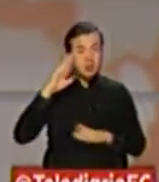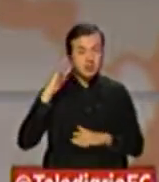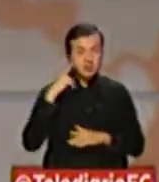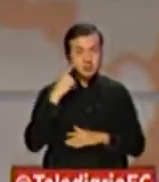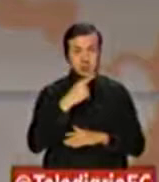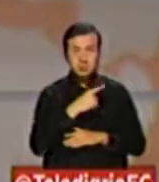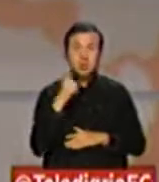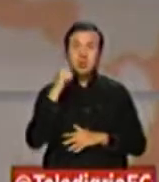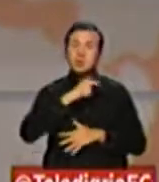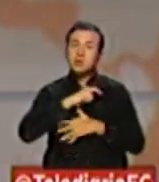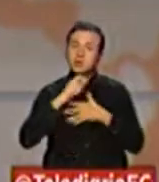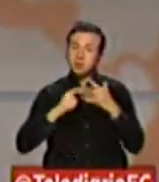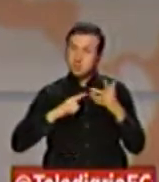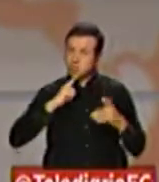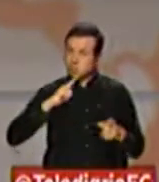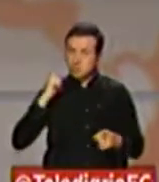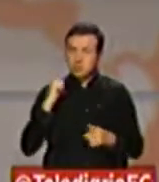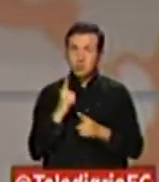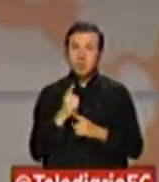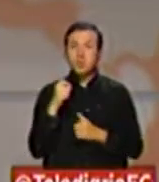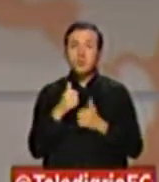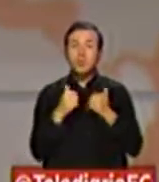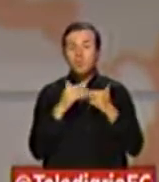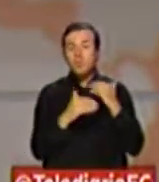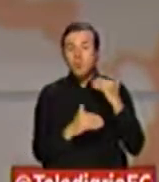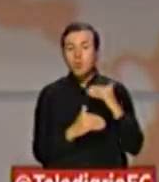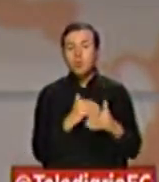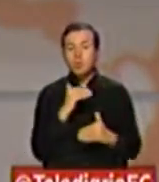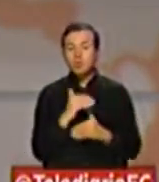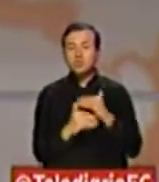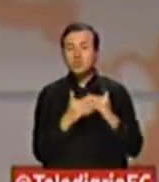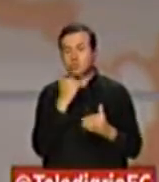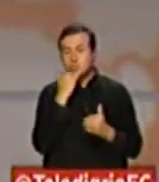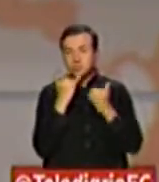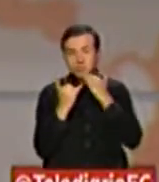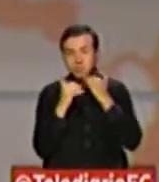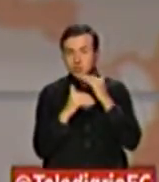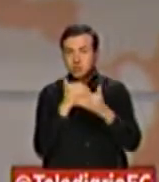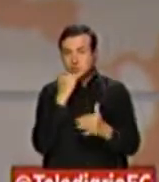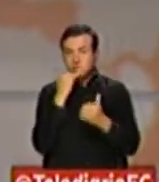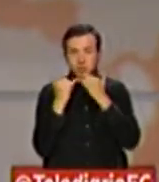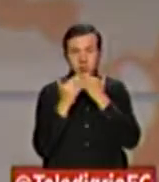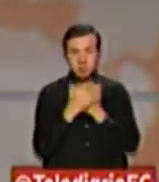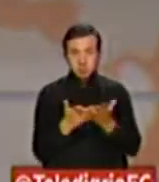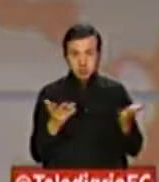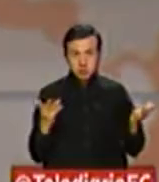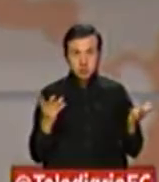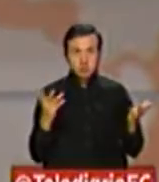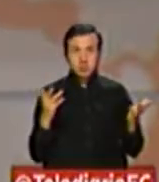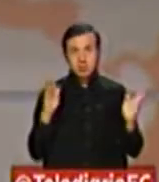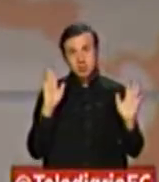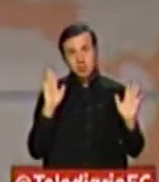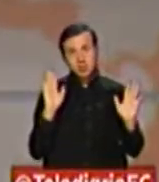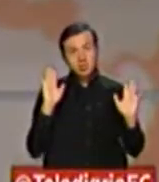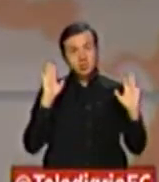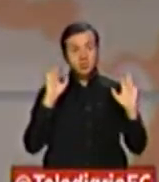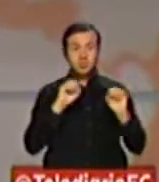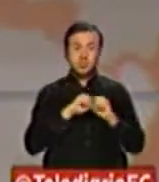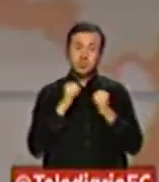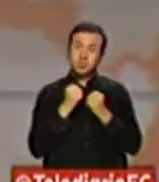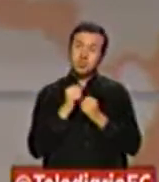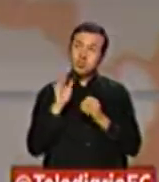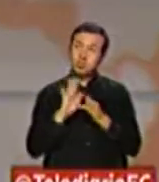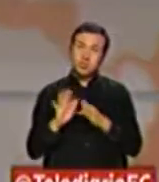es que tenemos que asumir cuál es el procedimiento que no funciona, y a eso debemos atacar. No tenemos por qué asumir que la sociedad